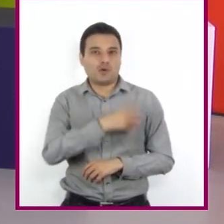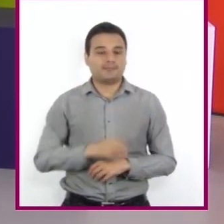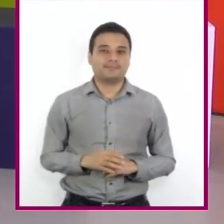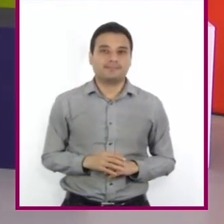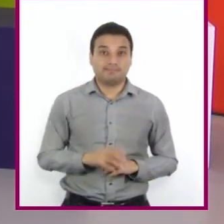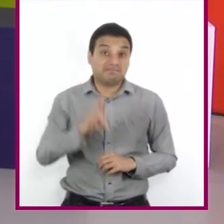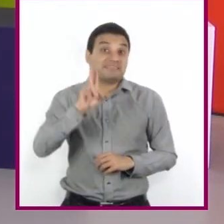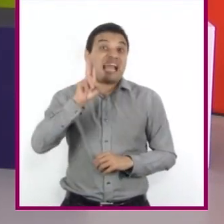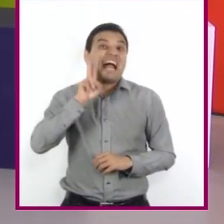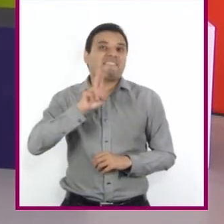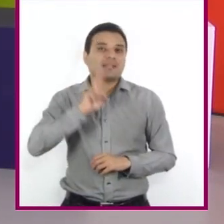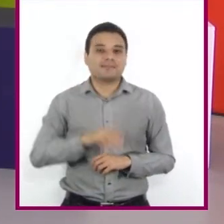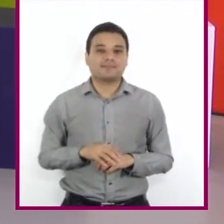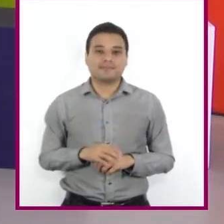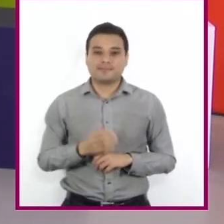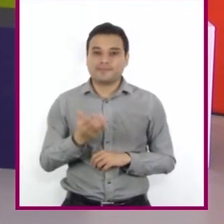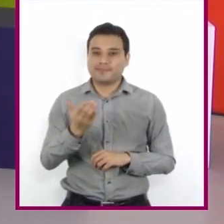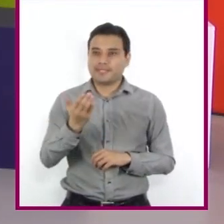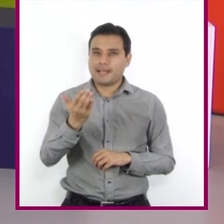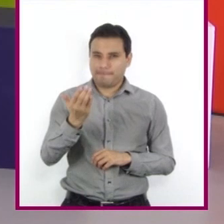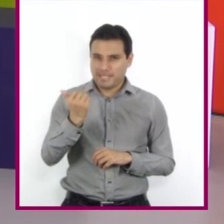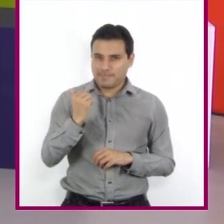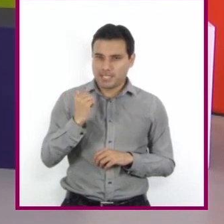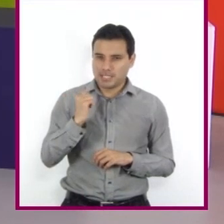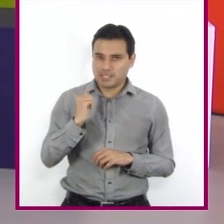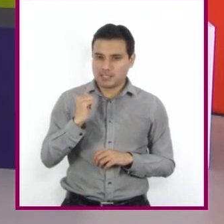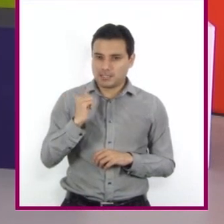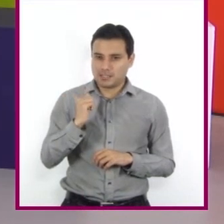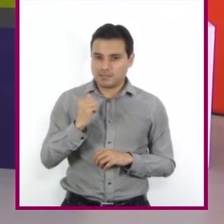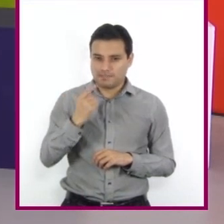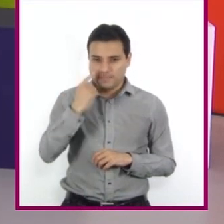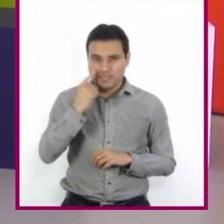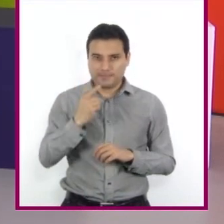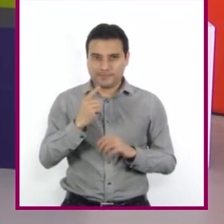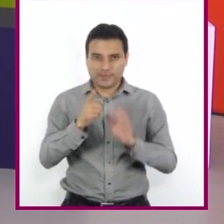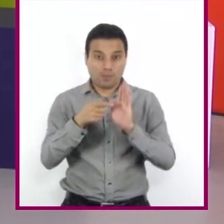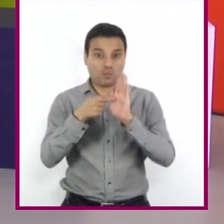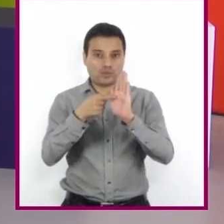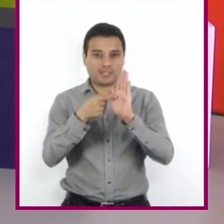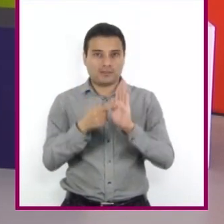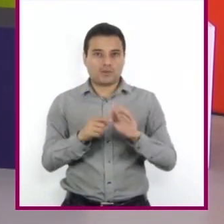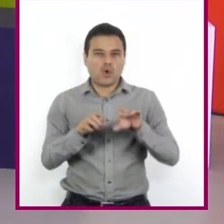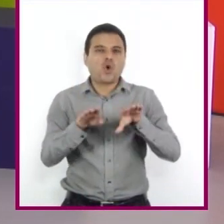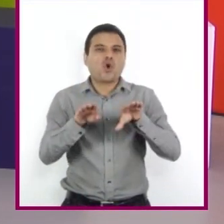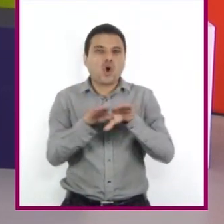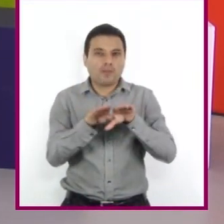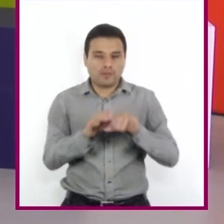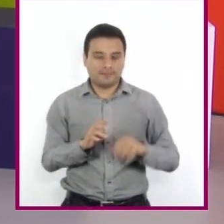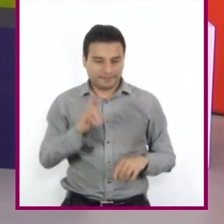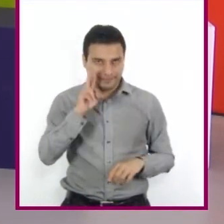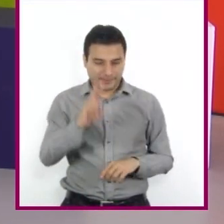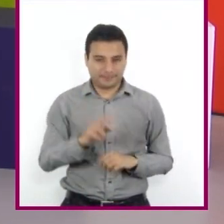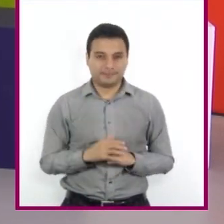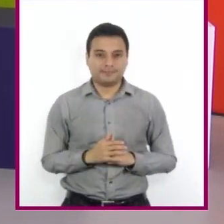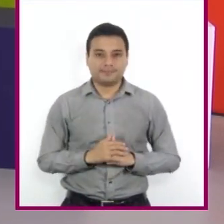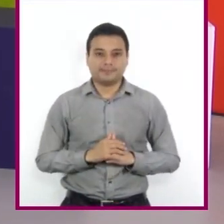mira, déjalo acomodo. pásame los frascos para que se pueda percibir mejor cómo estamos haciendo el Sí, claro. retrato. Por supuesto. Muchas